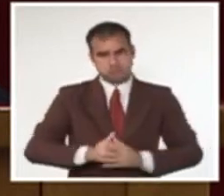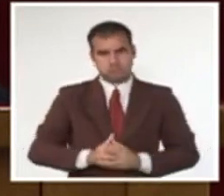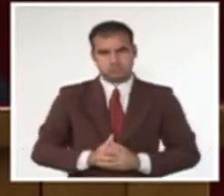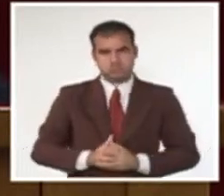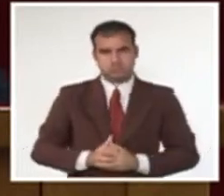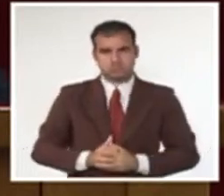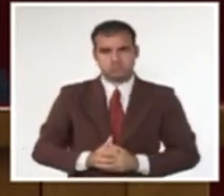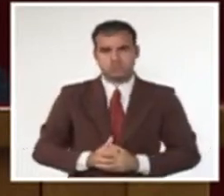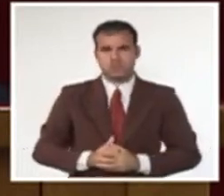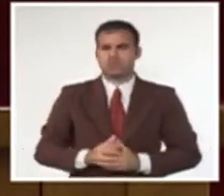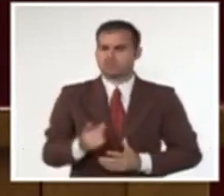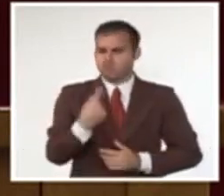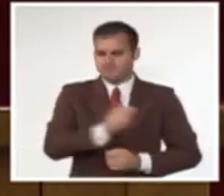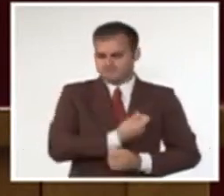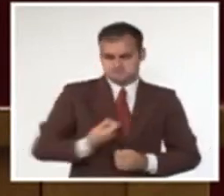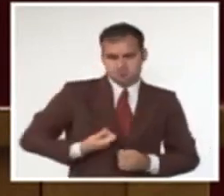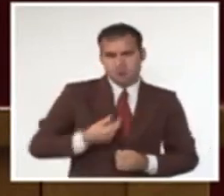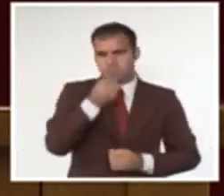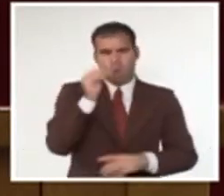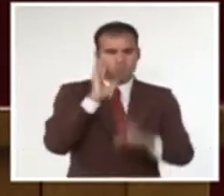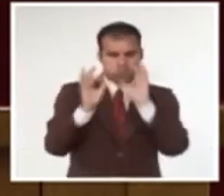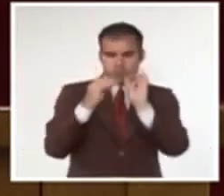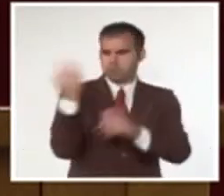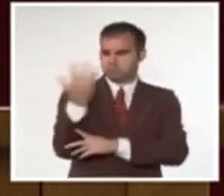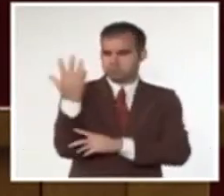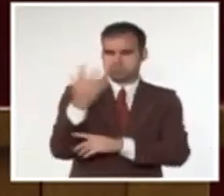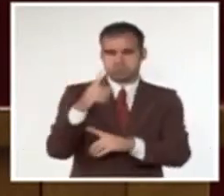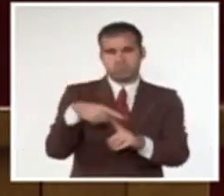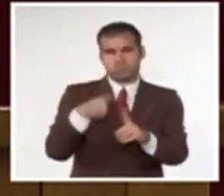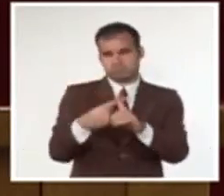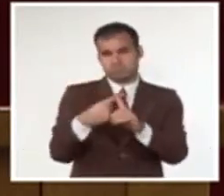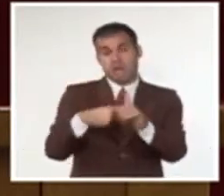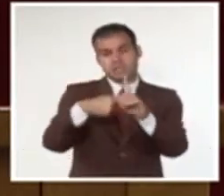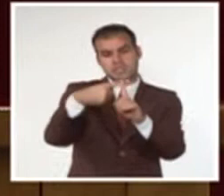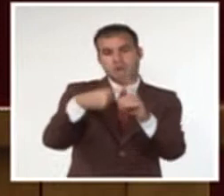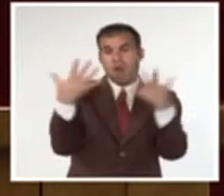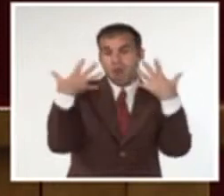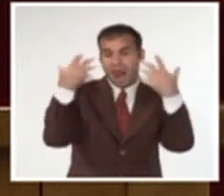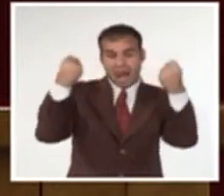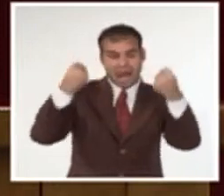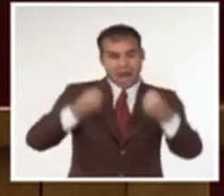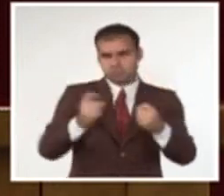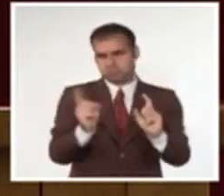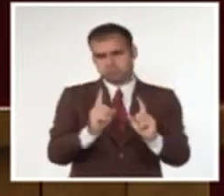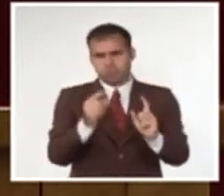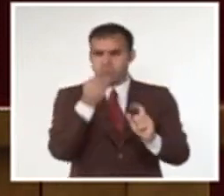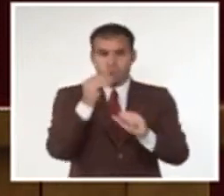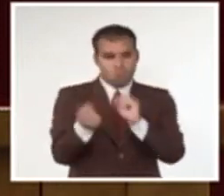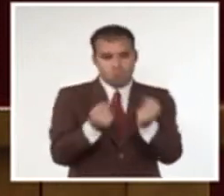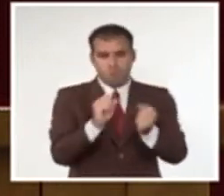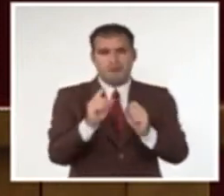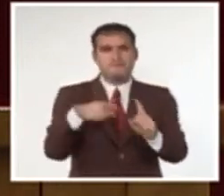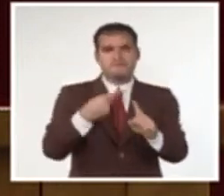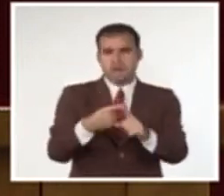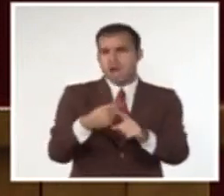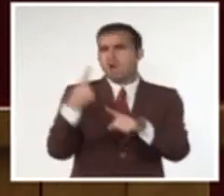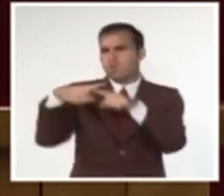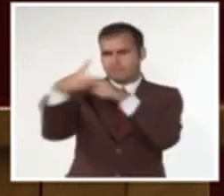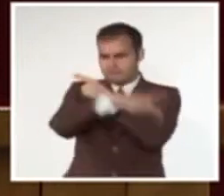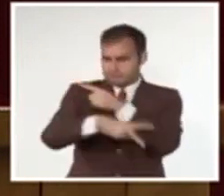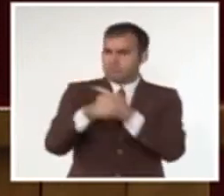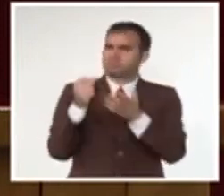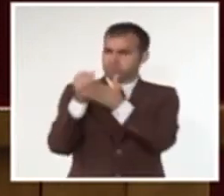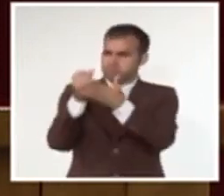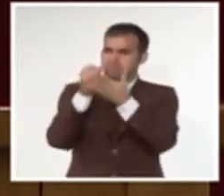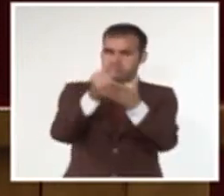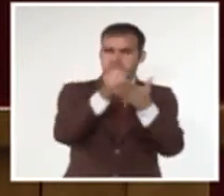esfuerzo común para proteger el medio ambiente y el equilibrio climático, así como los valores solidarios y de amistad con otros pueblos y